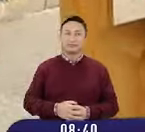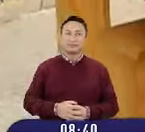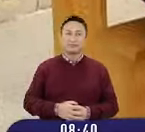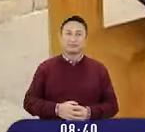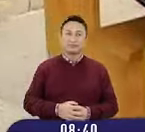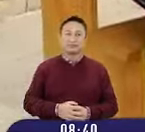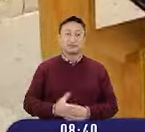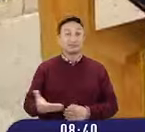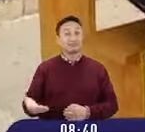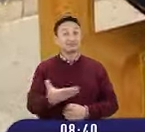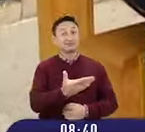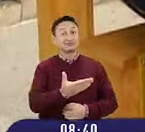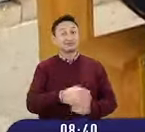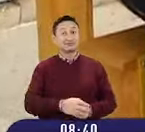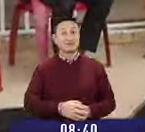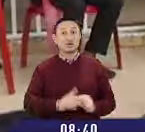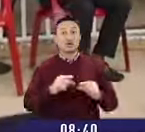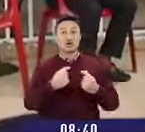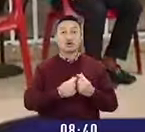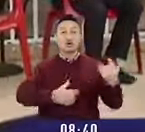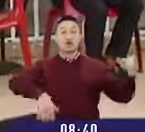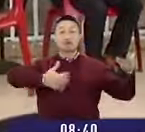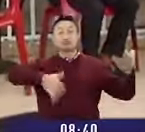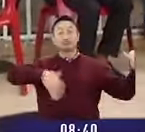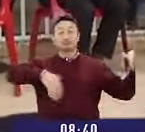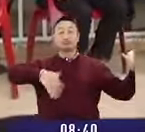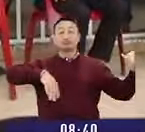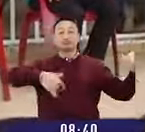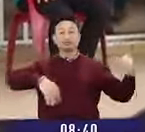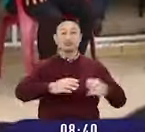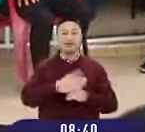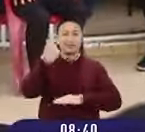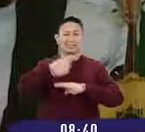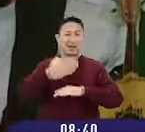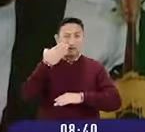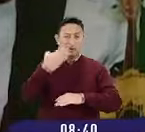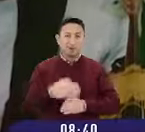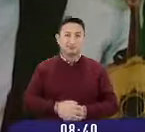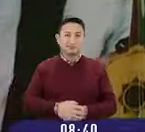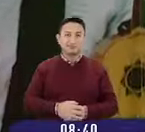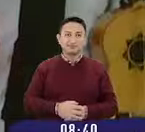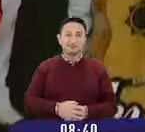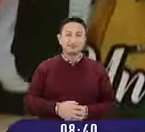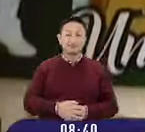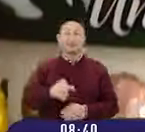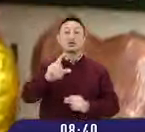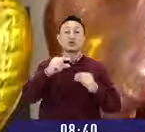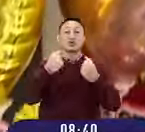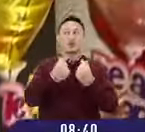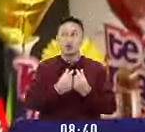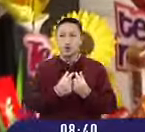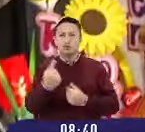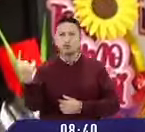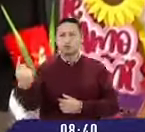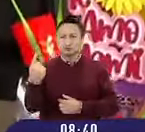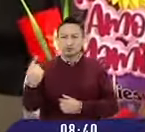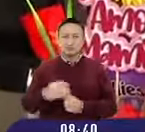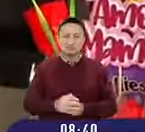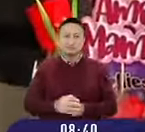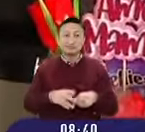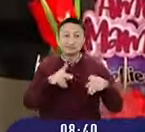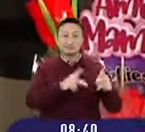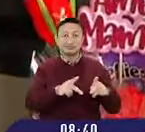Sin duda alguna que la serenata es el plato fuerte de la época. Solistas o grupos de mariachis se preparan